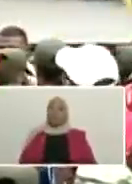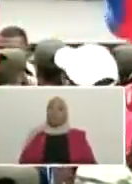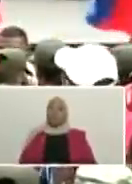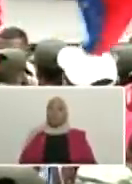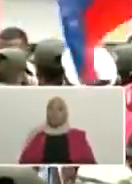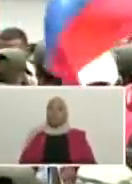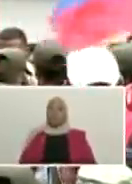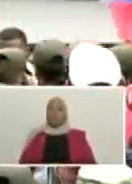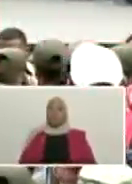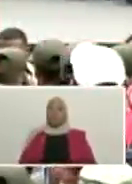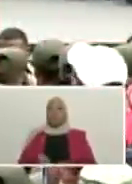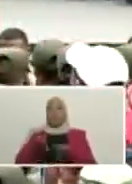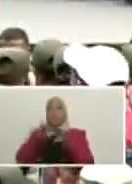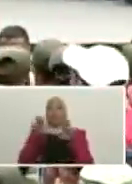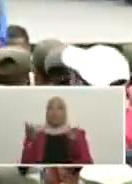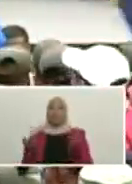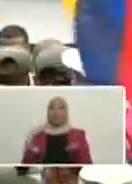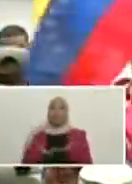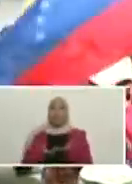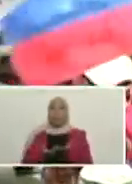Y en el mundo decían,